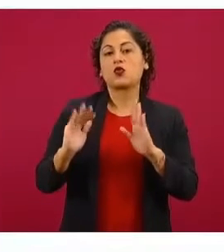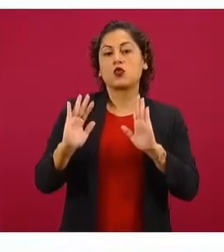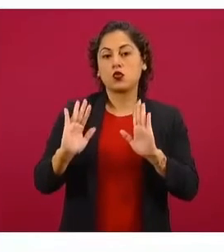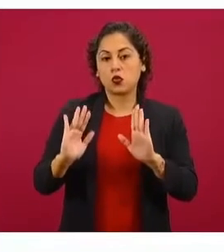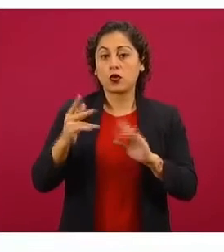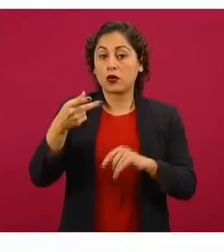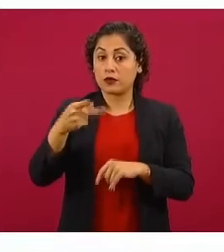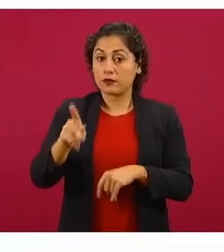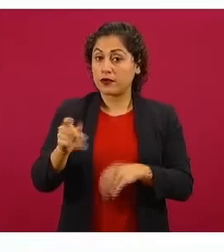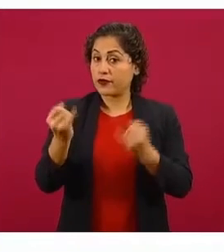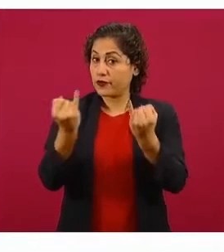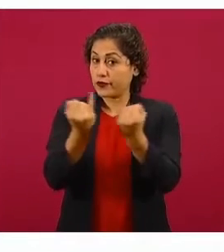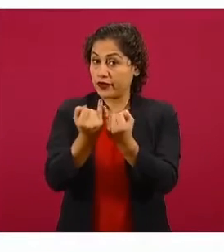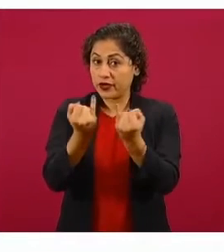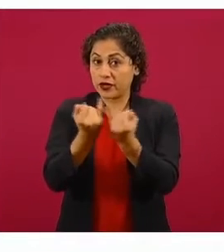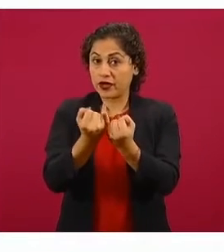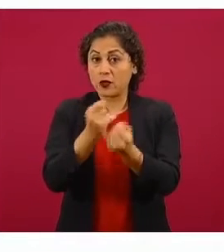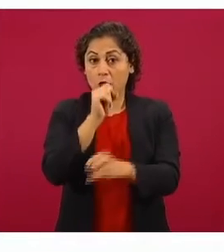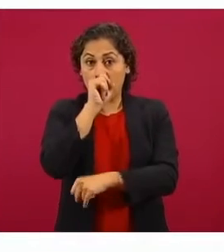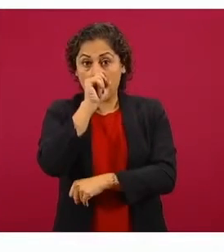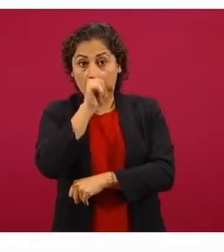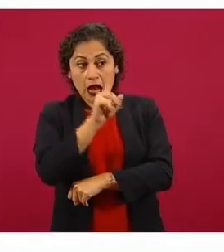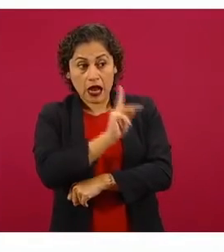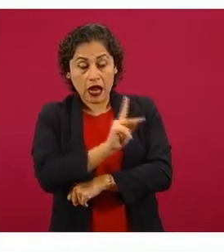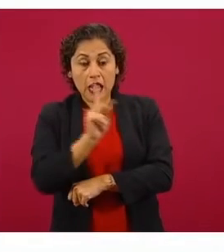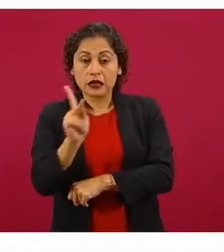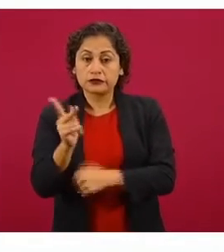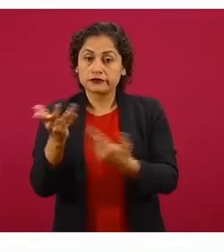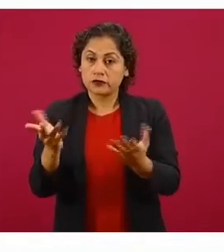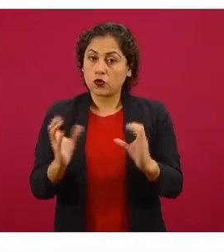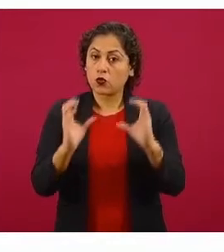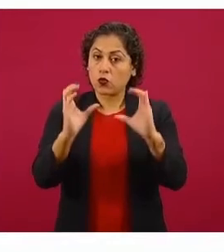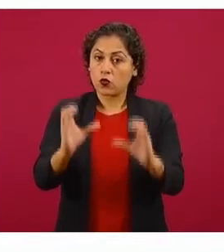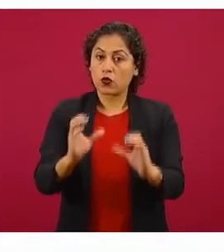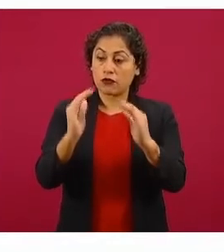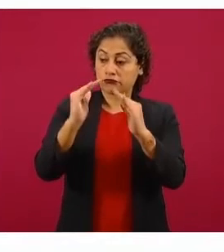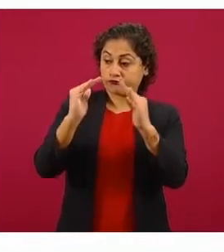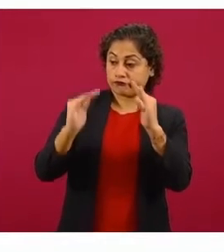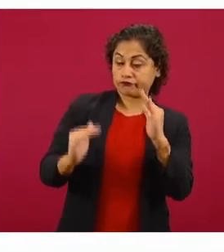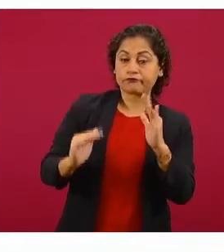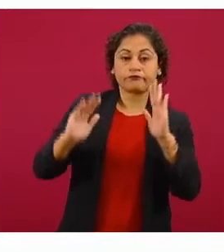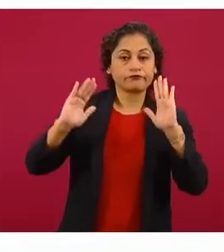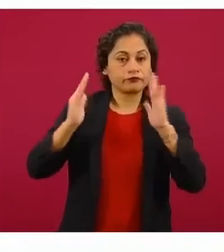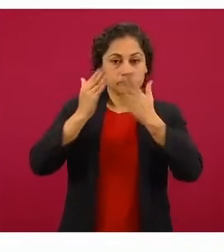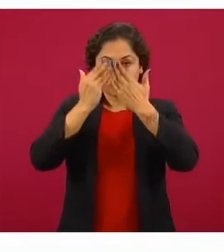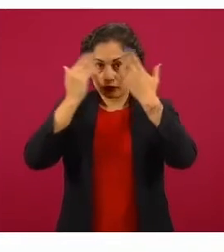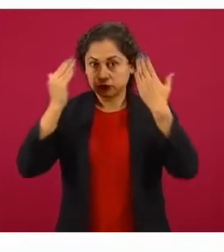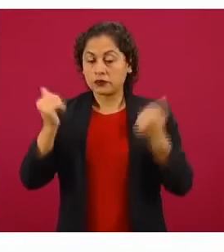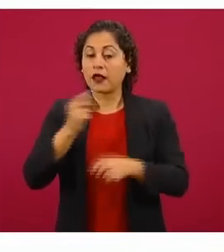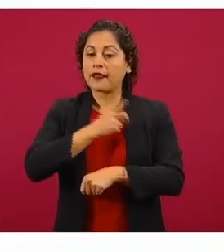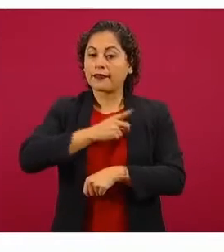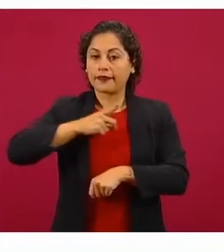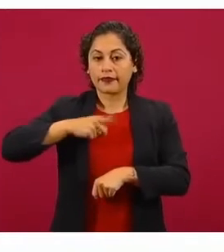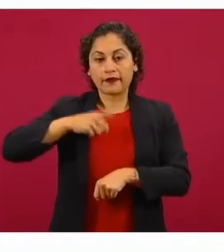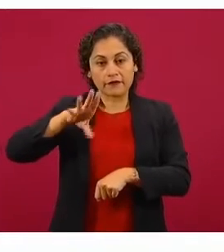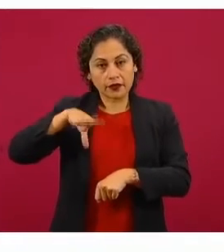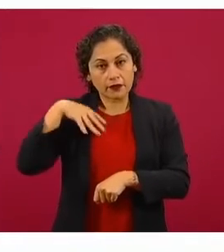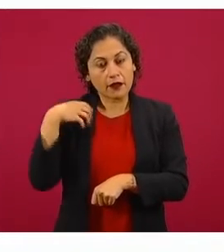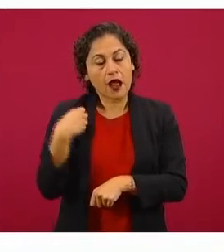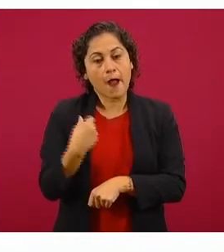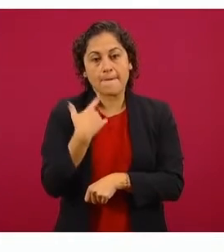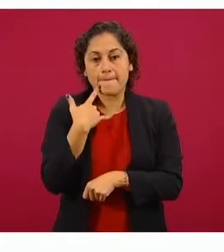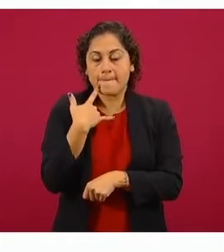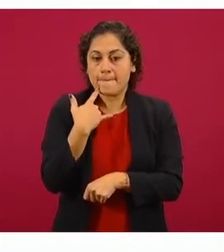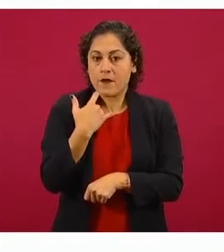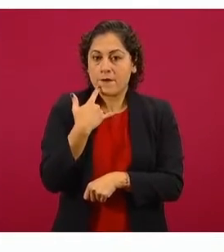que lo dijimos para Jalisco, no hay ninguna certidumbre de que se mantenga en reducción. Hay que hacer mayor esfuerzo en